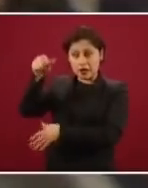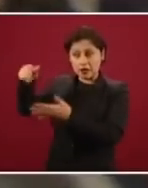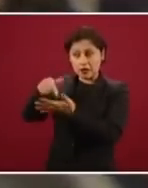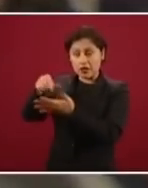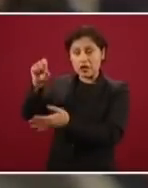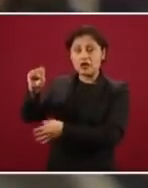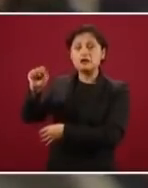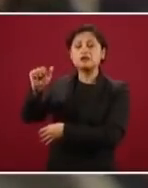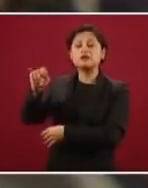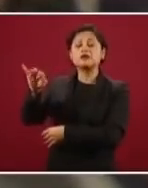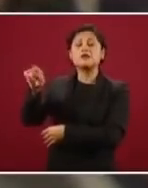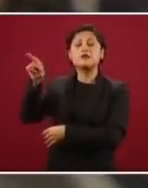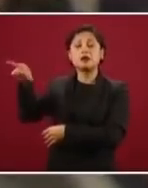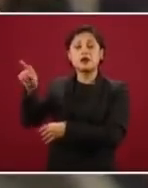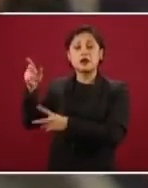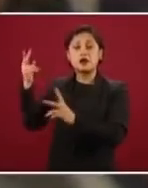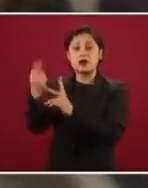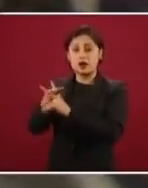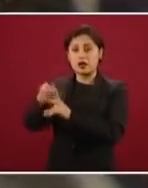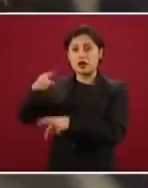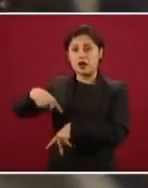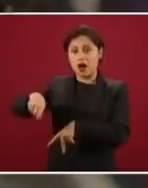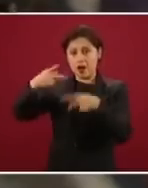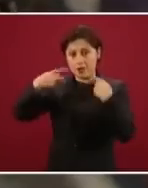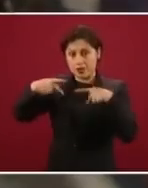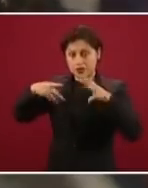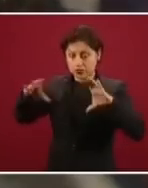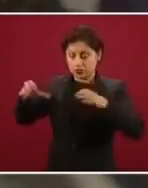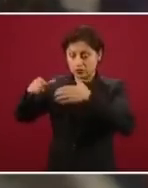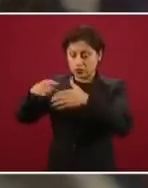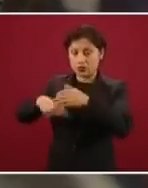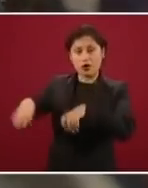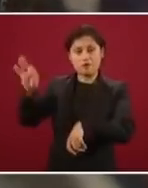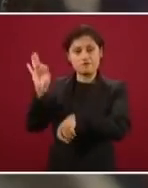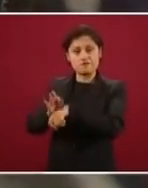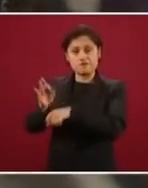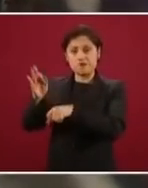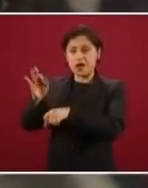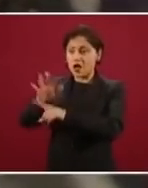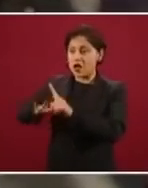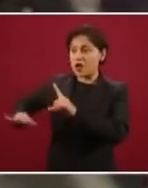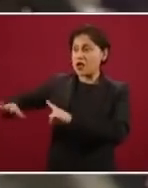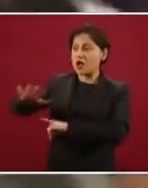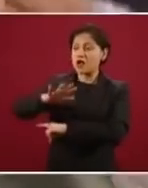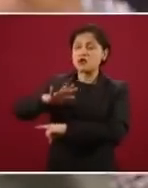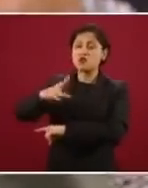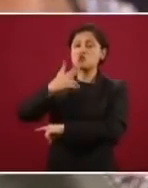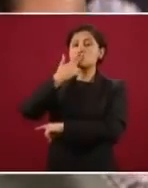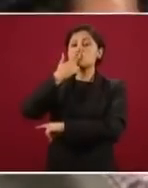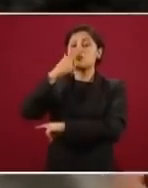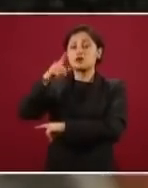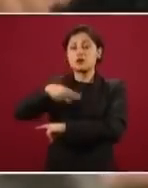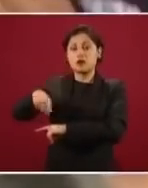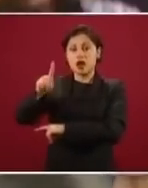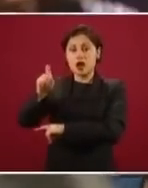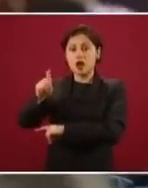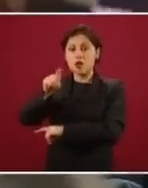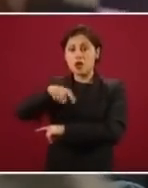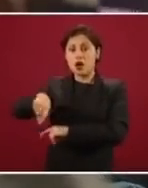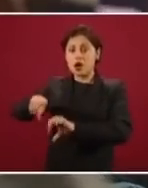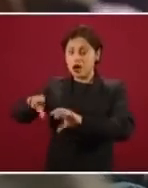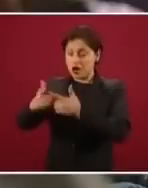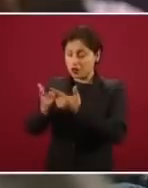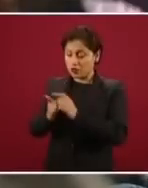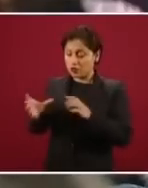defensa de la tierra y del agua y de esa comunidad está pidiendo que se investiguen sobre la línea de su activismo